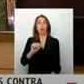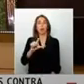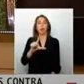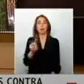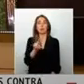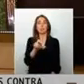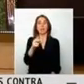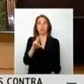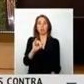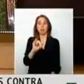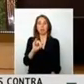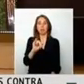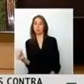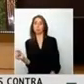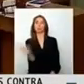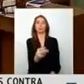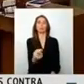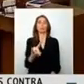Diputado Alessandri.